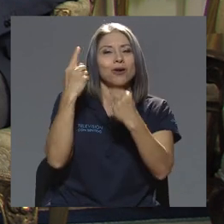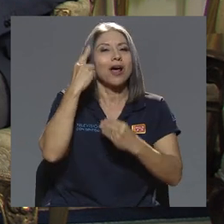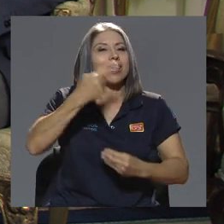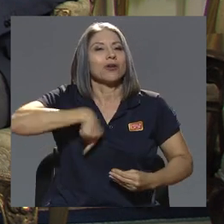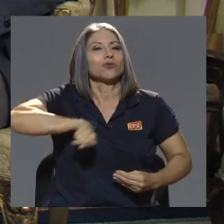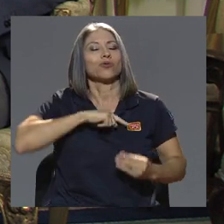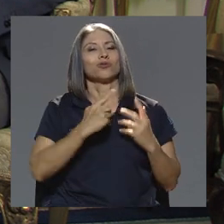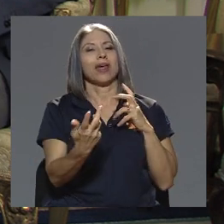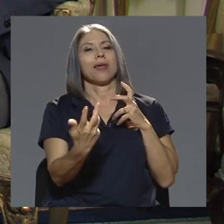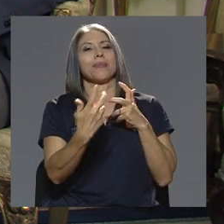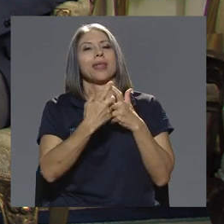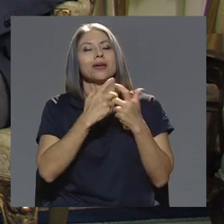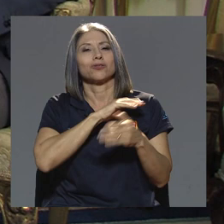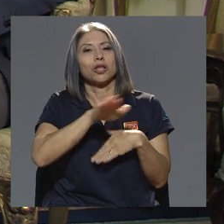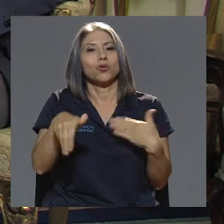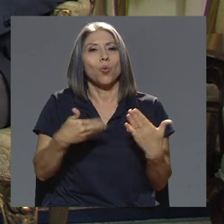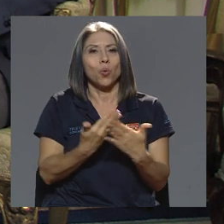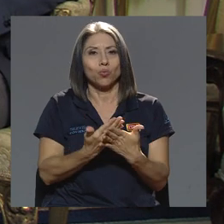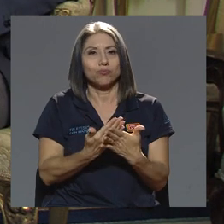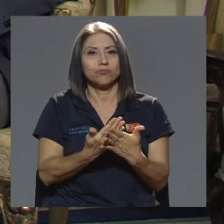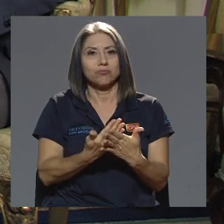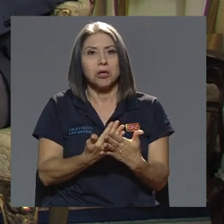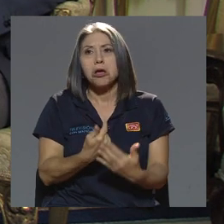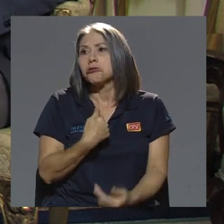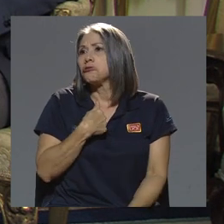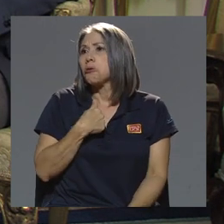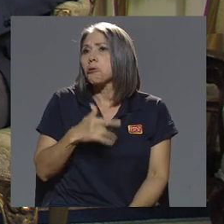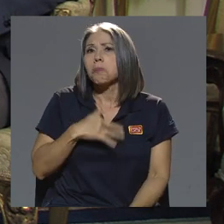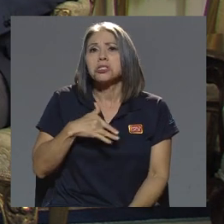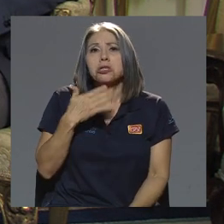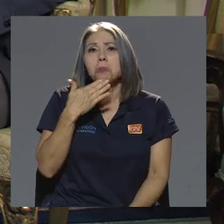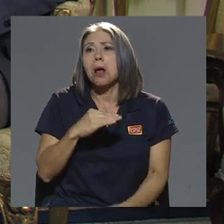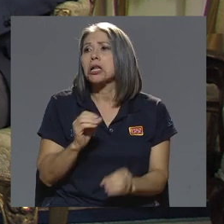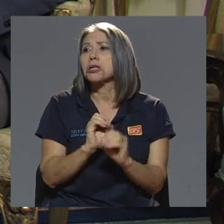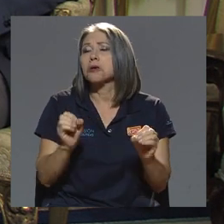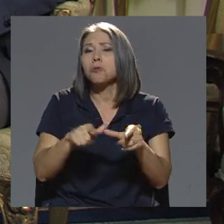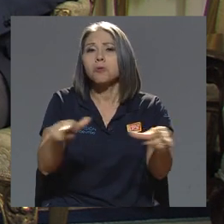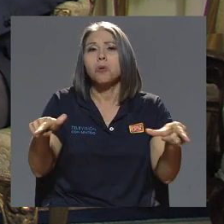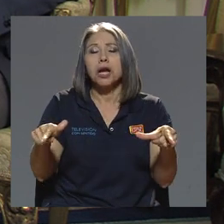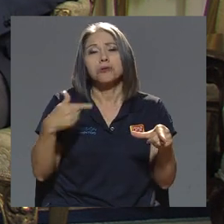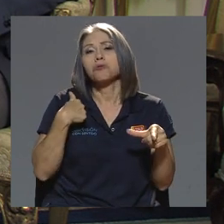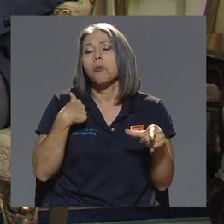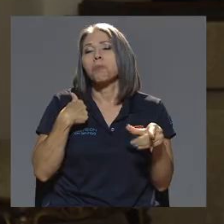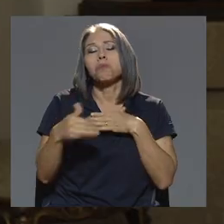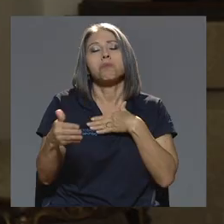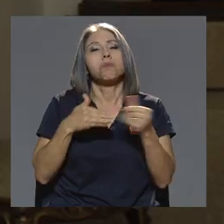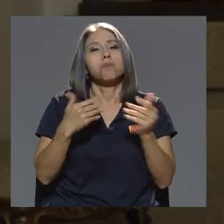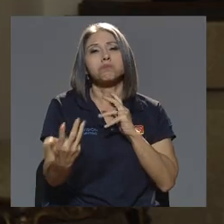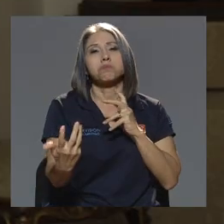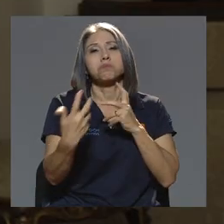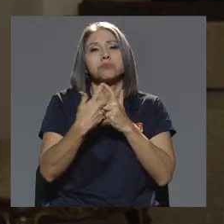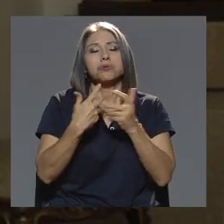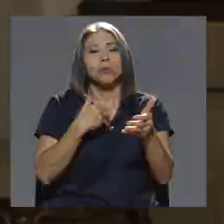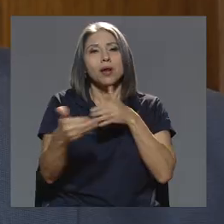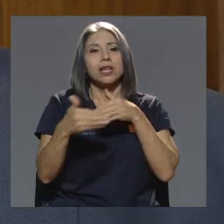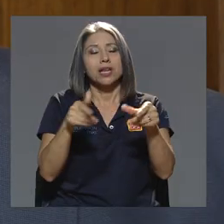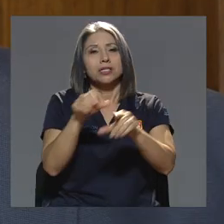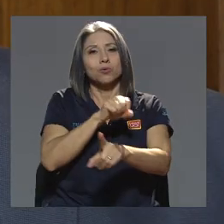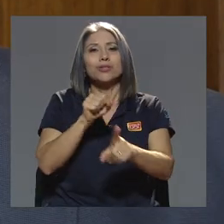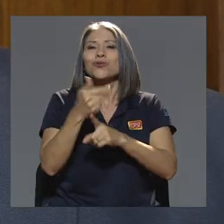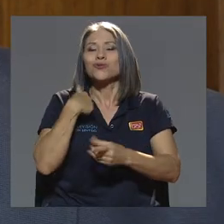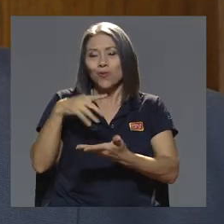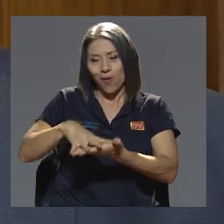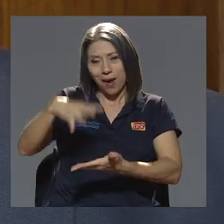Yo difícilmente me siento a disgusto en algún lugar. Yo me puedo adaptar a cualquier situación. Y eso lo aprendí de ellas.